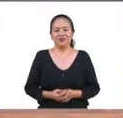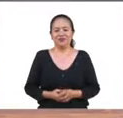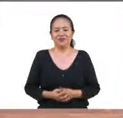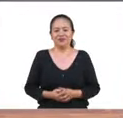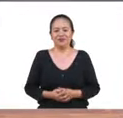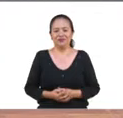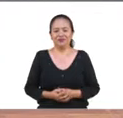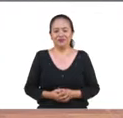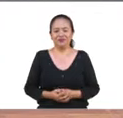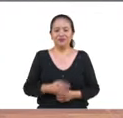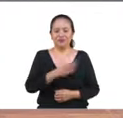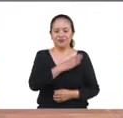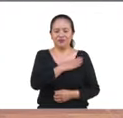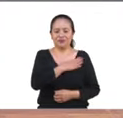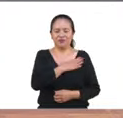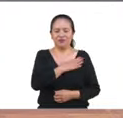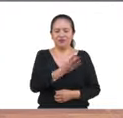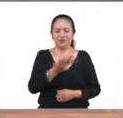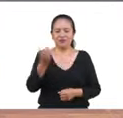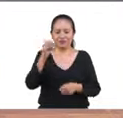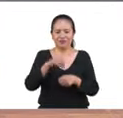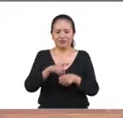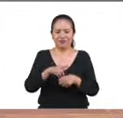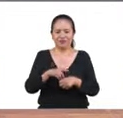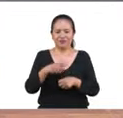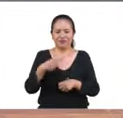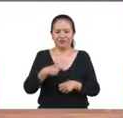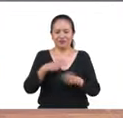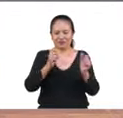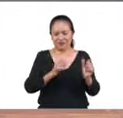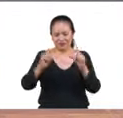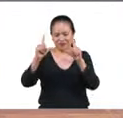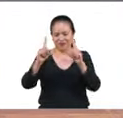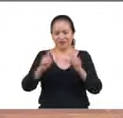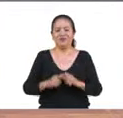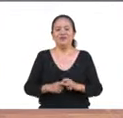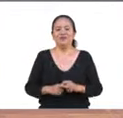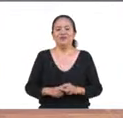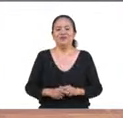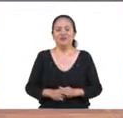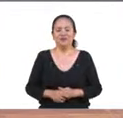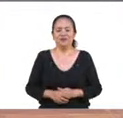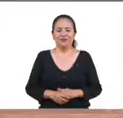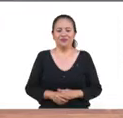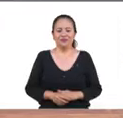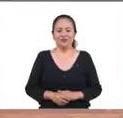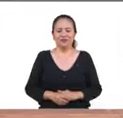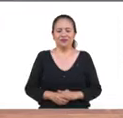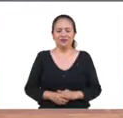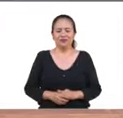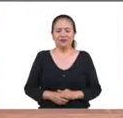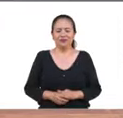Sí, muy buenos días. Voy a pasar a leer la presentación con su permiso, jefa de gobierno.